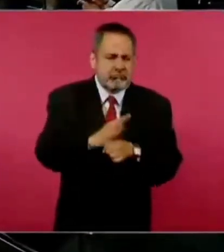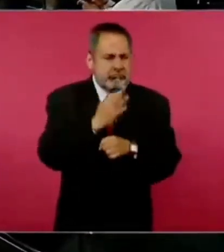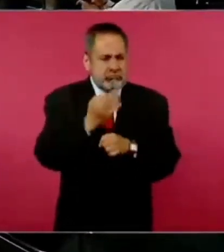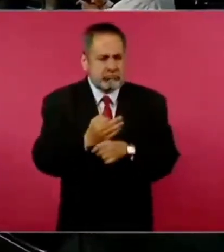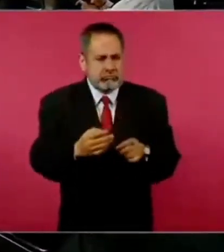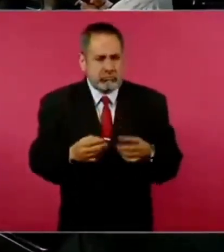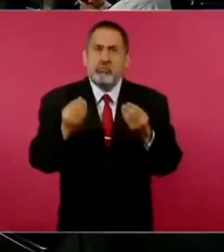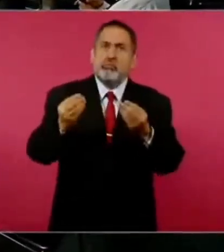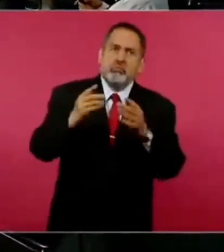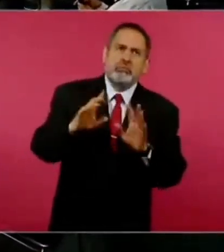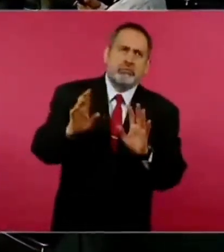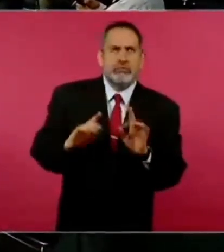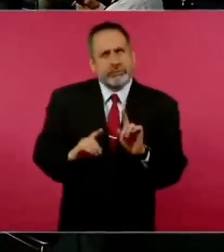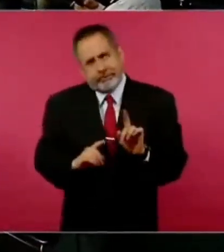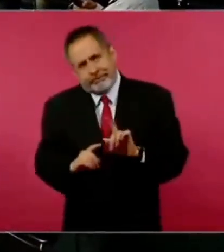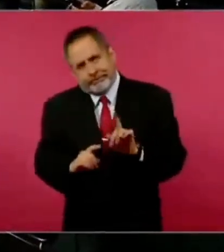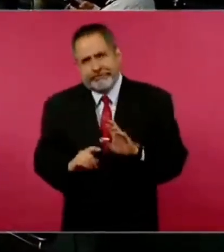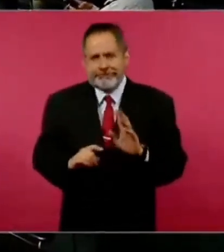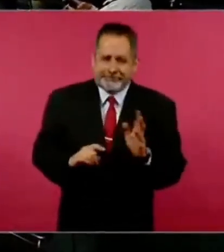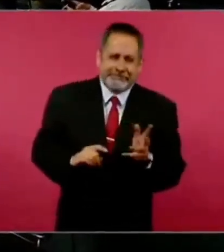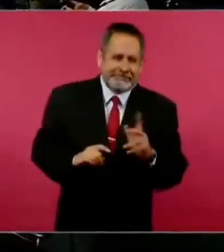no muchos, pero sí.